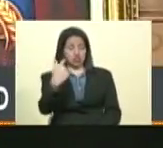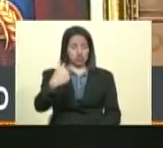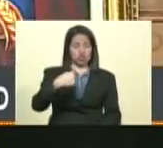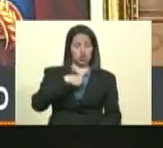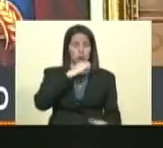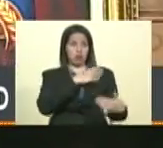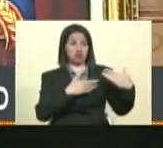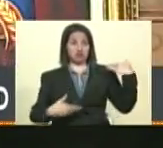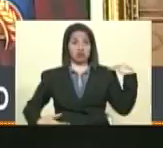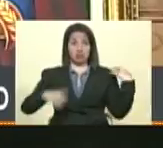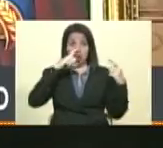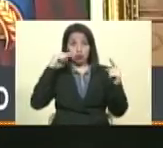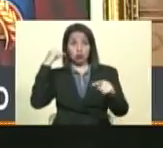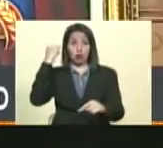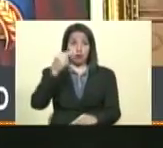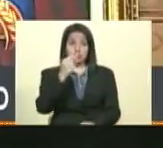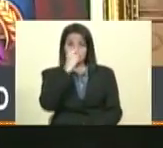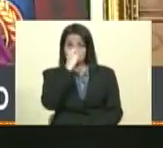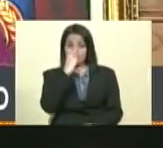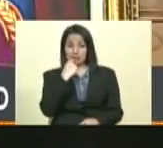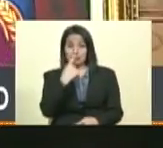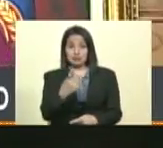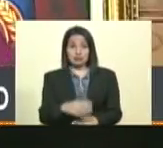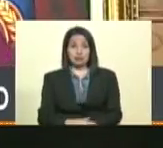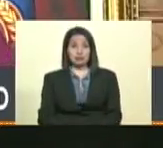presidente el próximo año. Julio Borges dice,